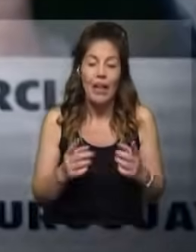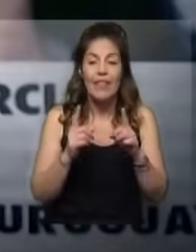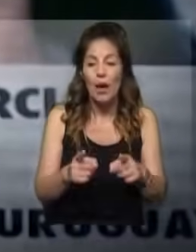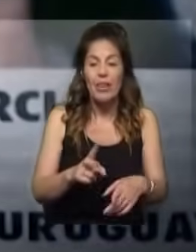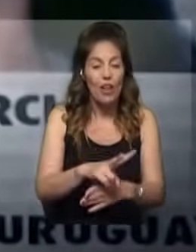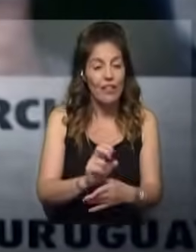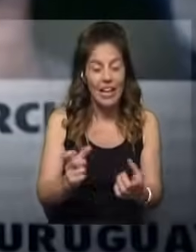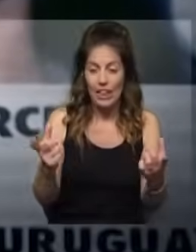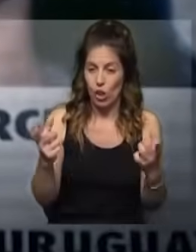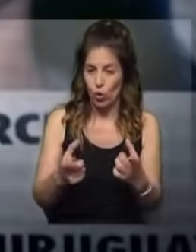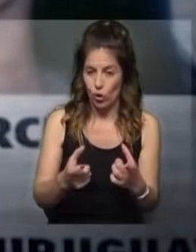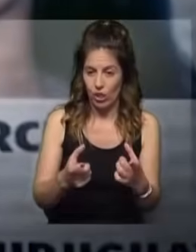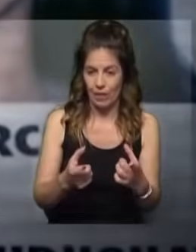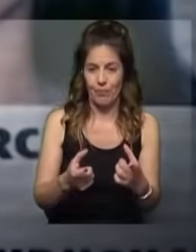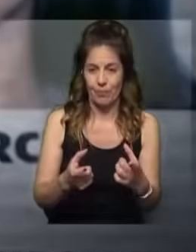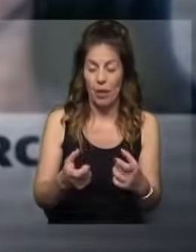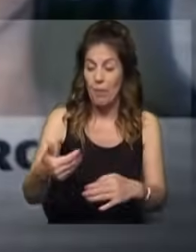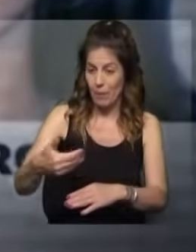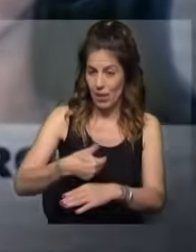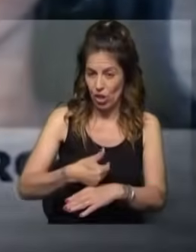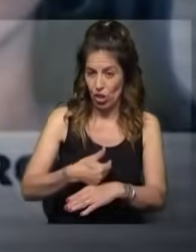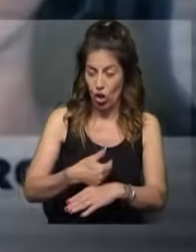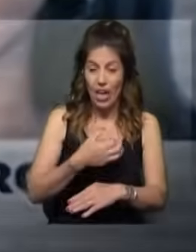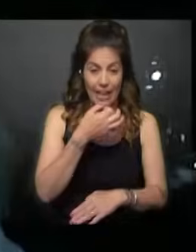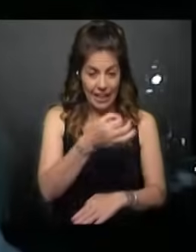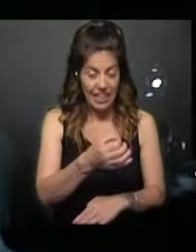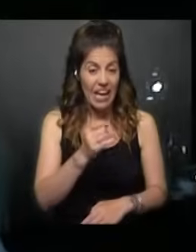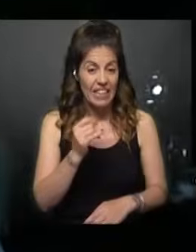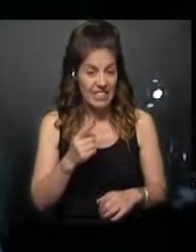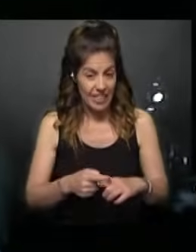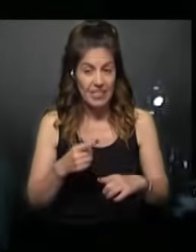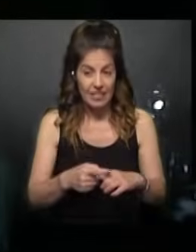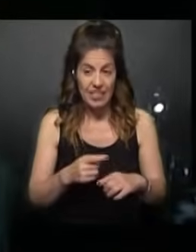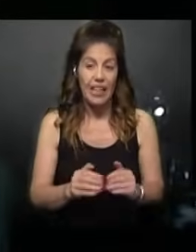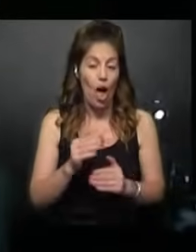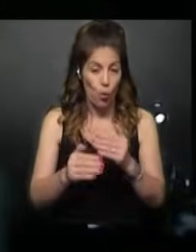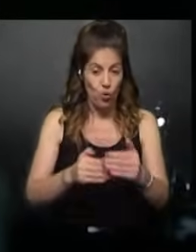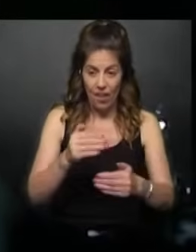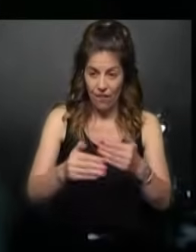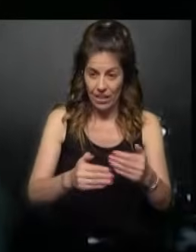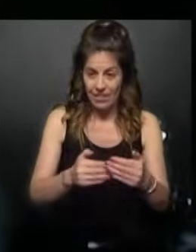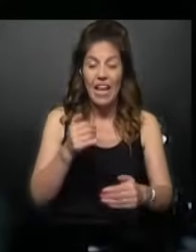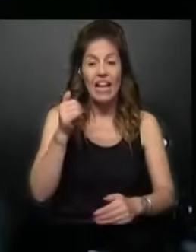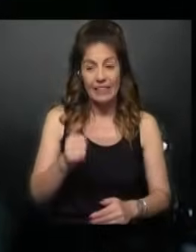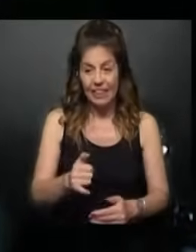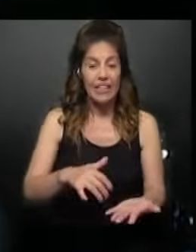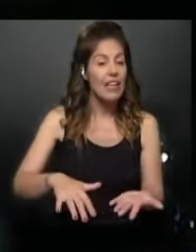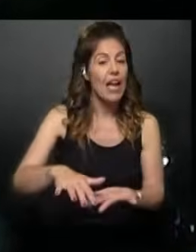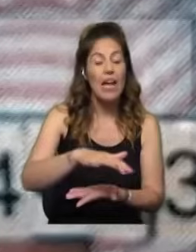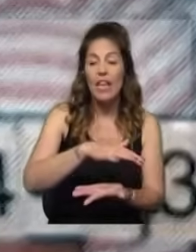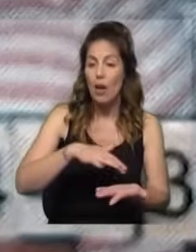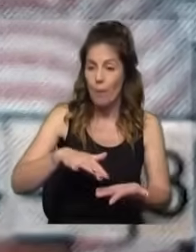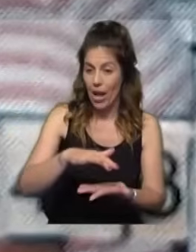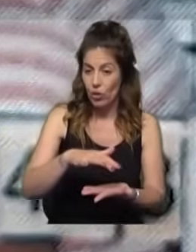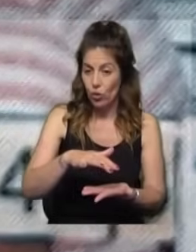fiscal de corte eh Me solicitó que transmita que si Existe eventualmente algún Avance en ese sentido tiene que ser en el marco de